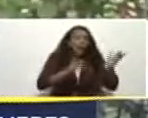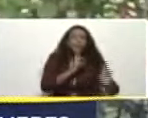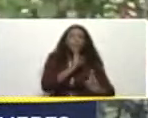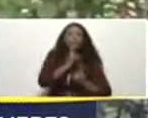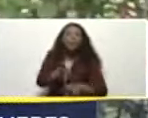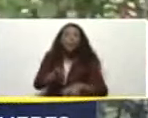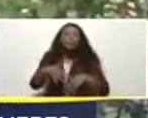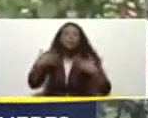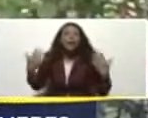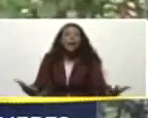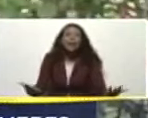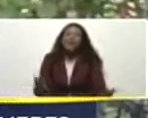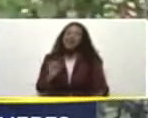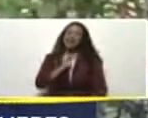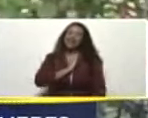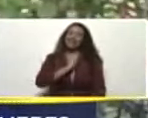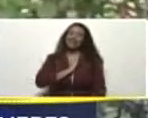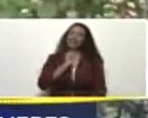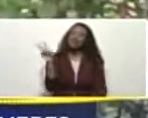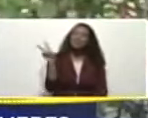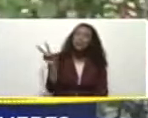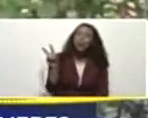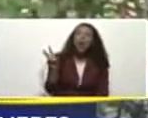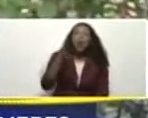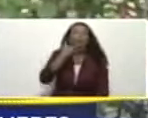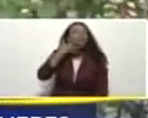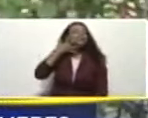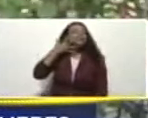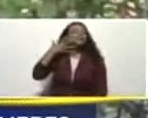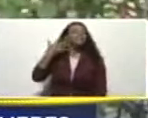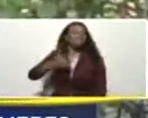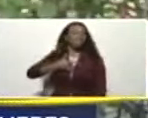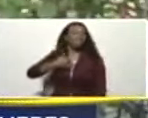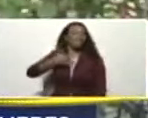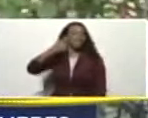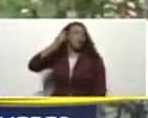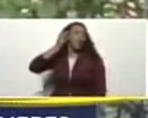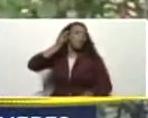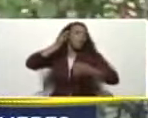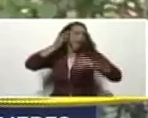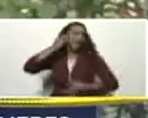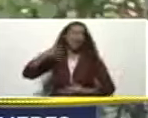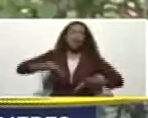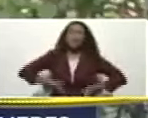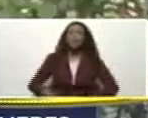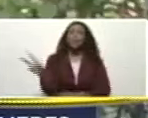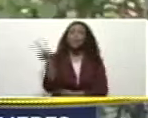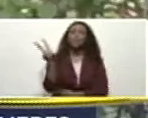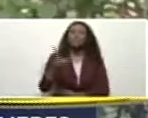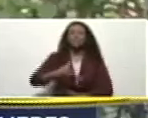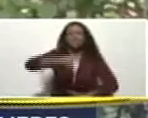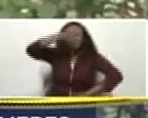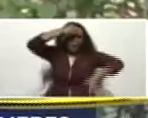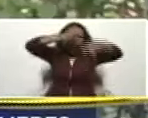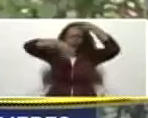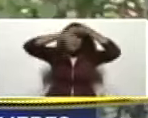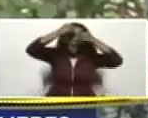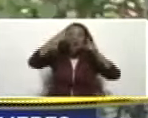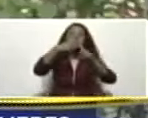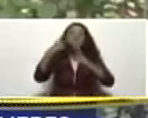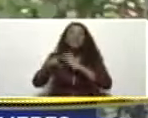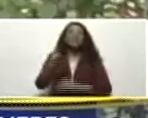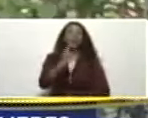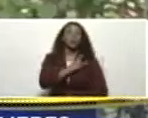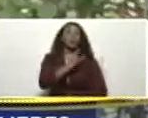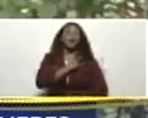responde entonces a nuestra identidad y al orgullo que sentimos de ser mujeres venezolanas formadas en las